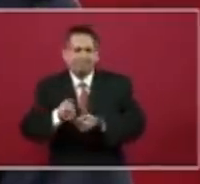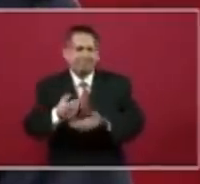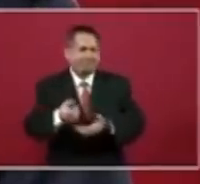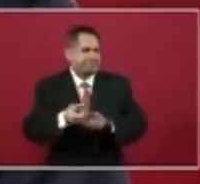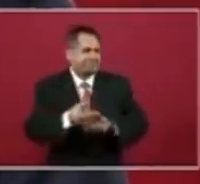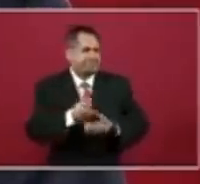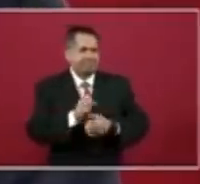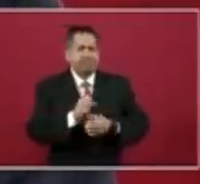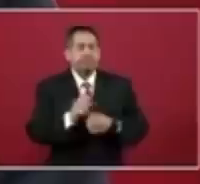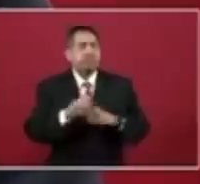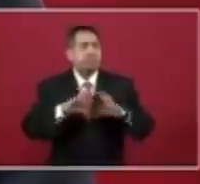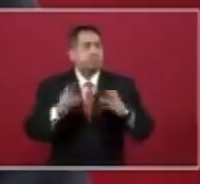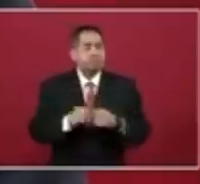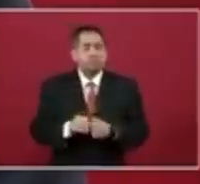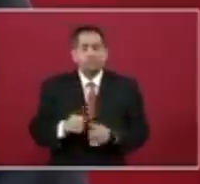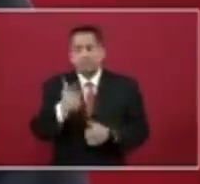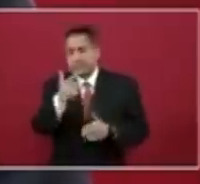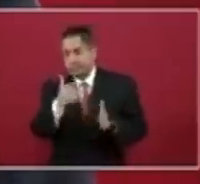transportando